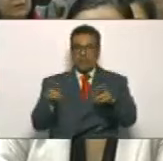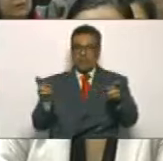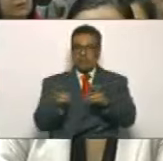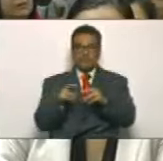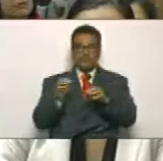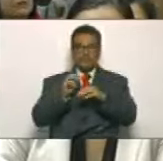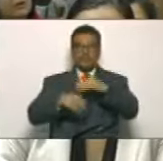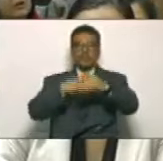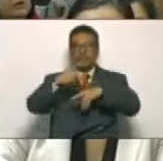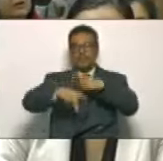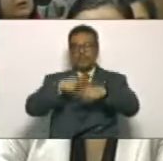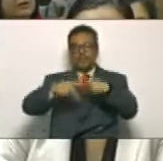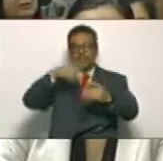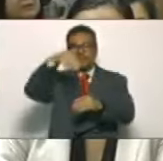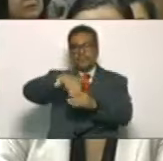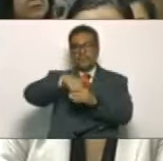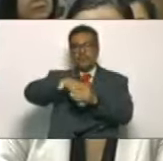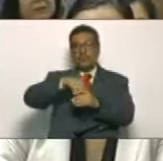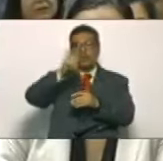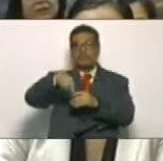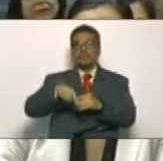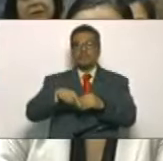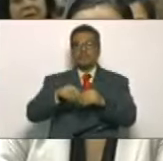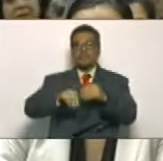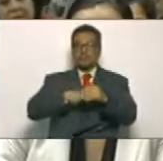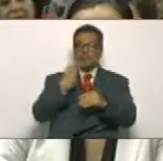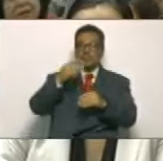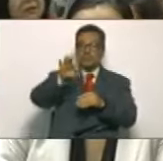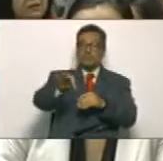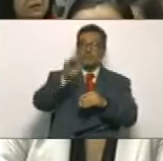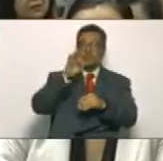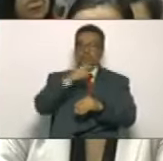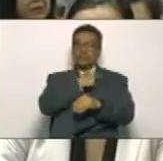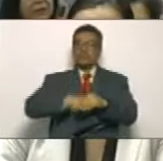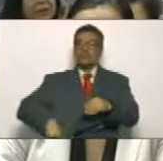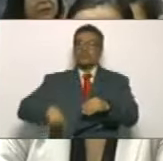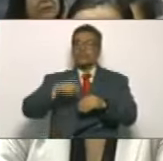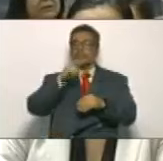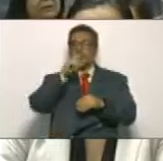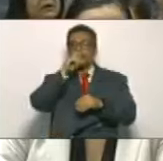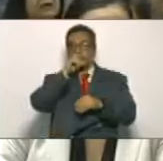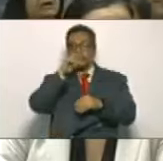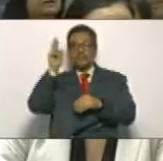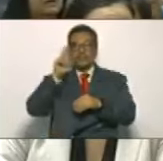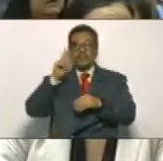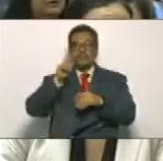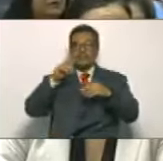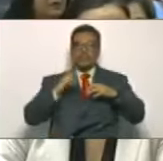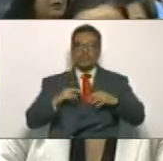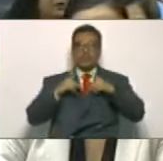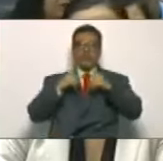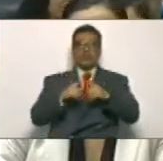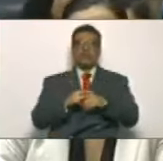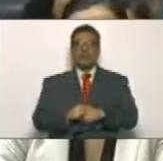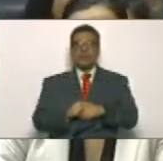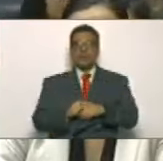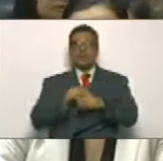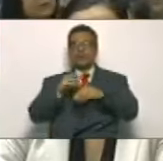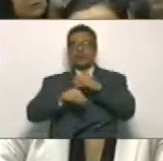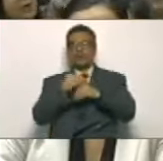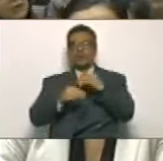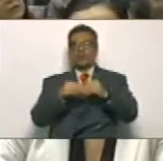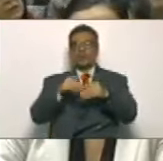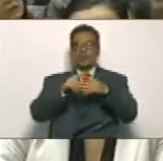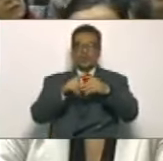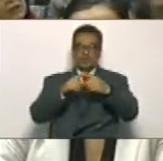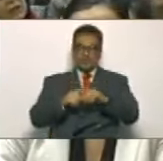de que vayamos a un proceso electoral para elegir al presidente de la República en este caso y las condiciones que se